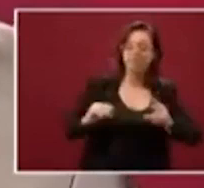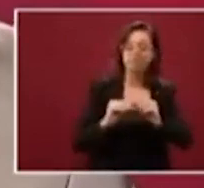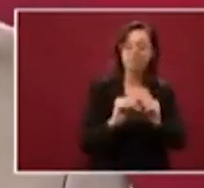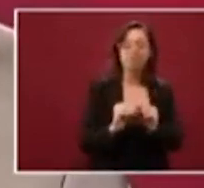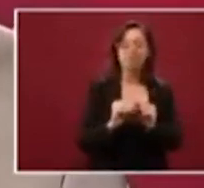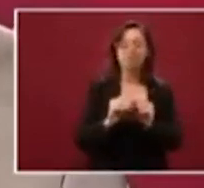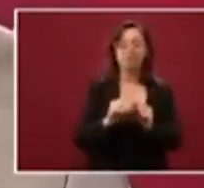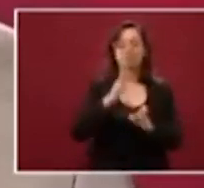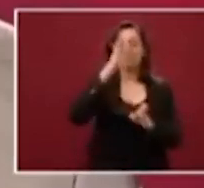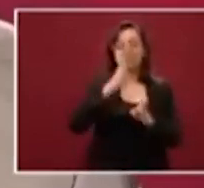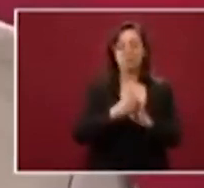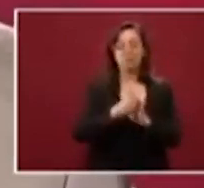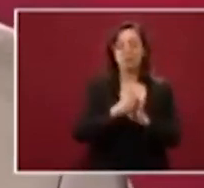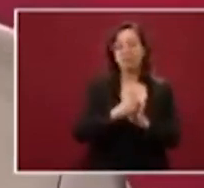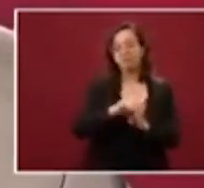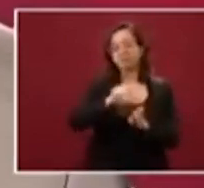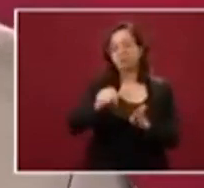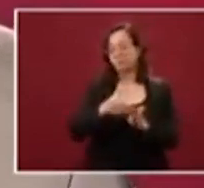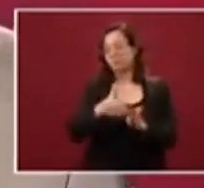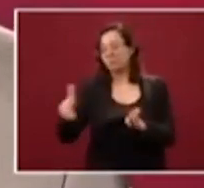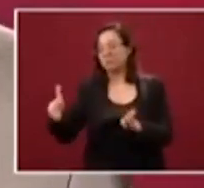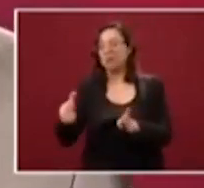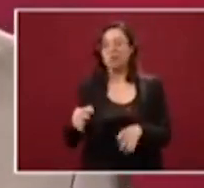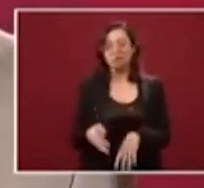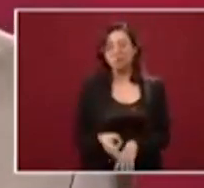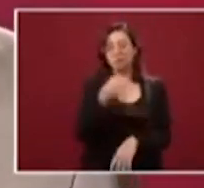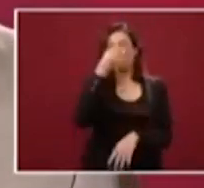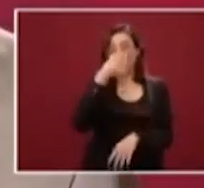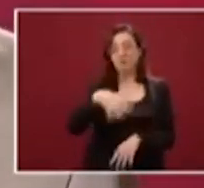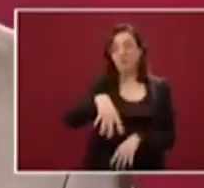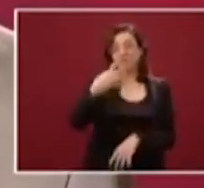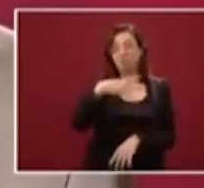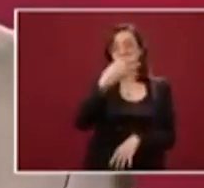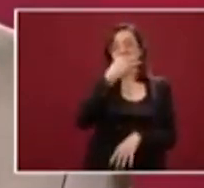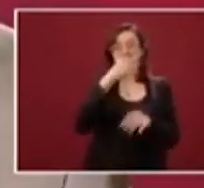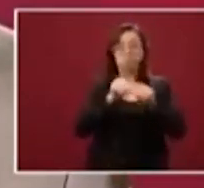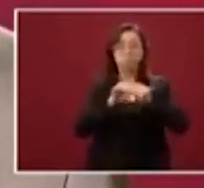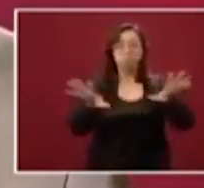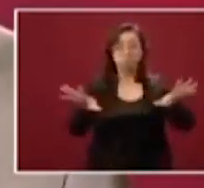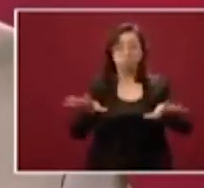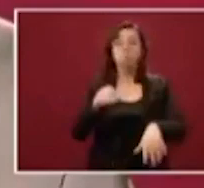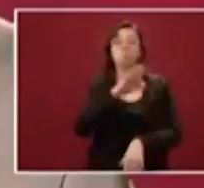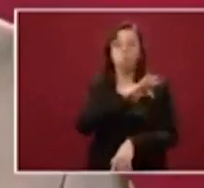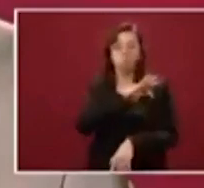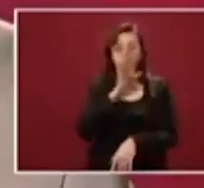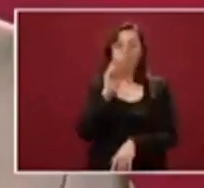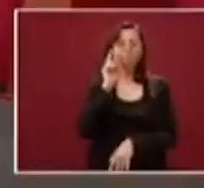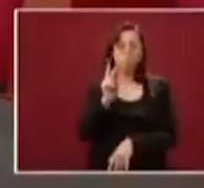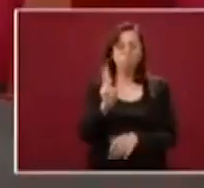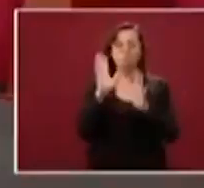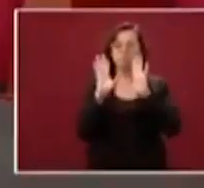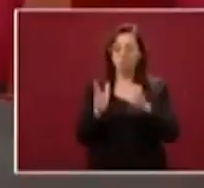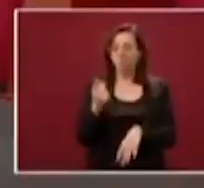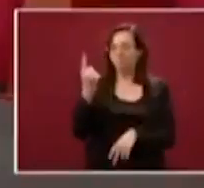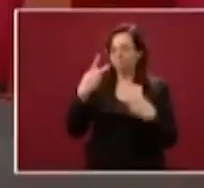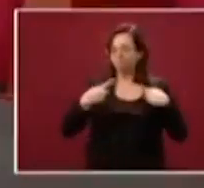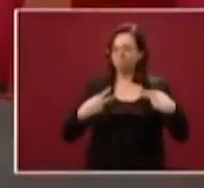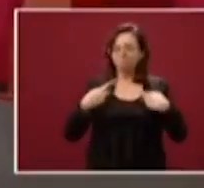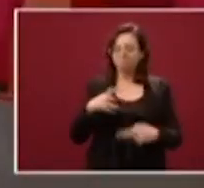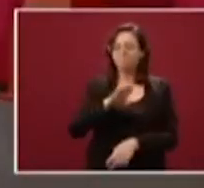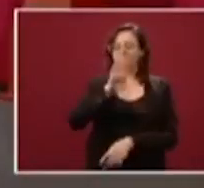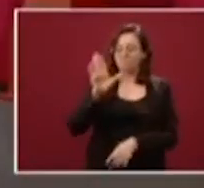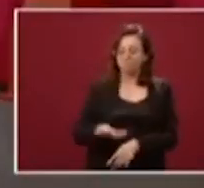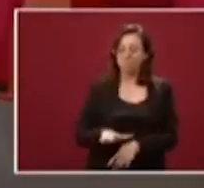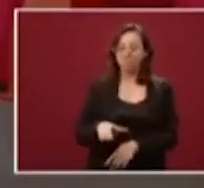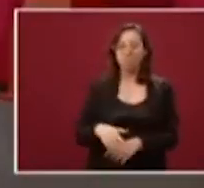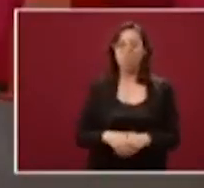74 años con hipertensión arterial era catalogado como caso sospechoso pues aún no se tienen resultados definitivos